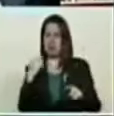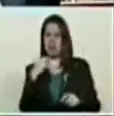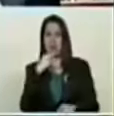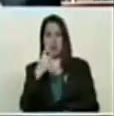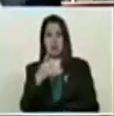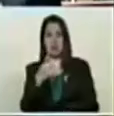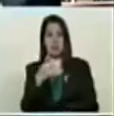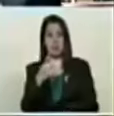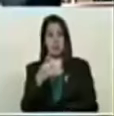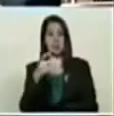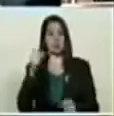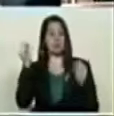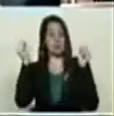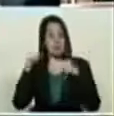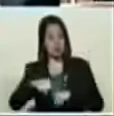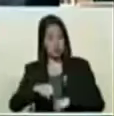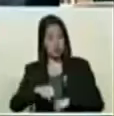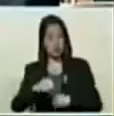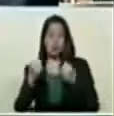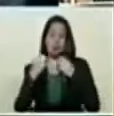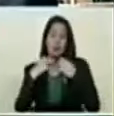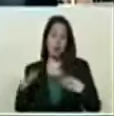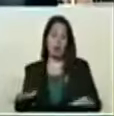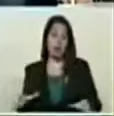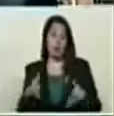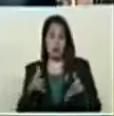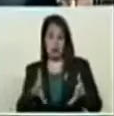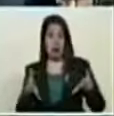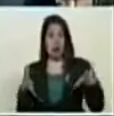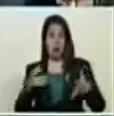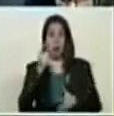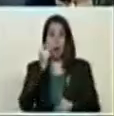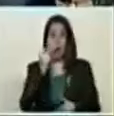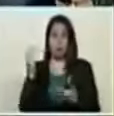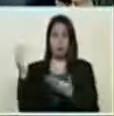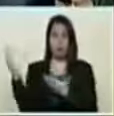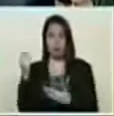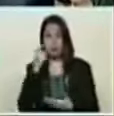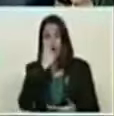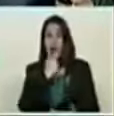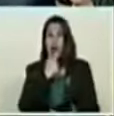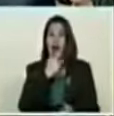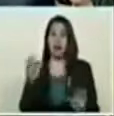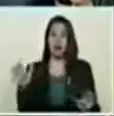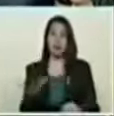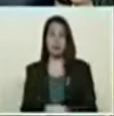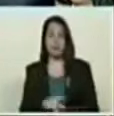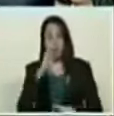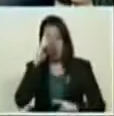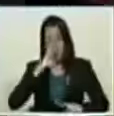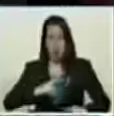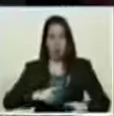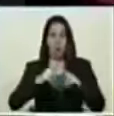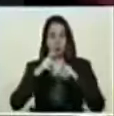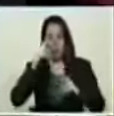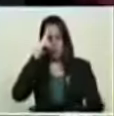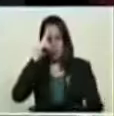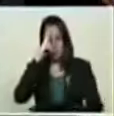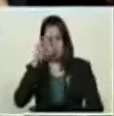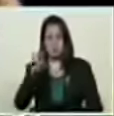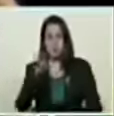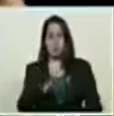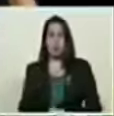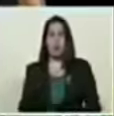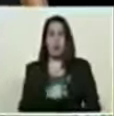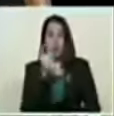y decir, sí, perdí, ganó Rafael Lacaba. Mi reconocimiento al